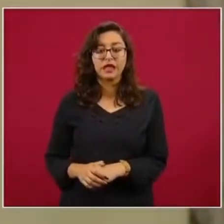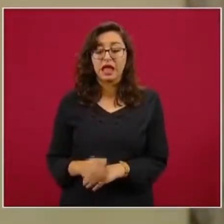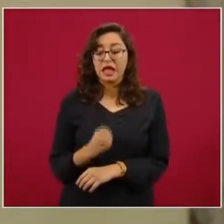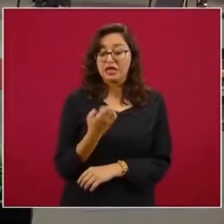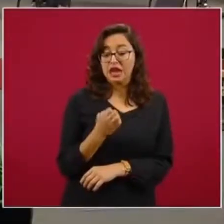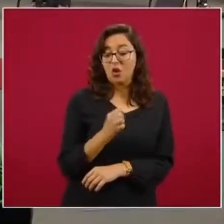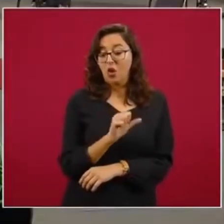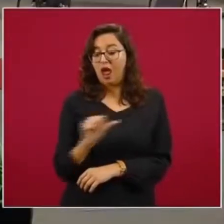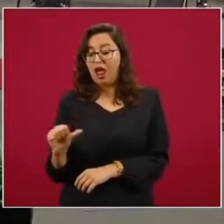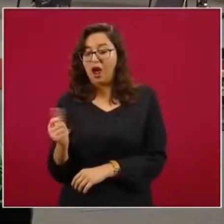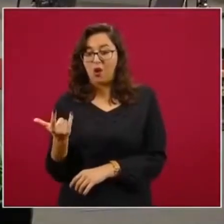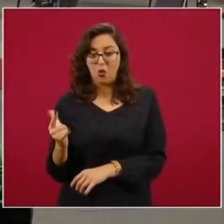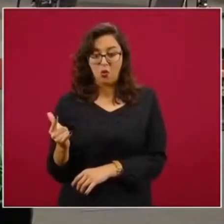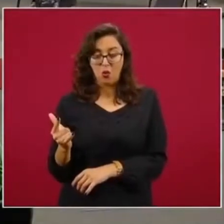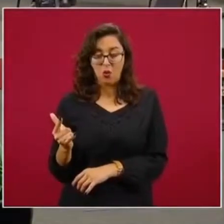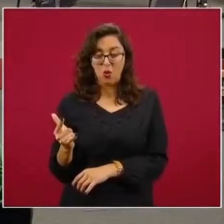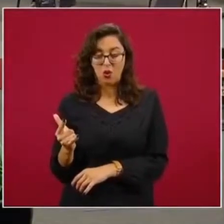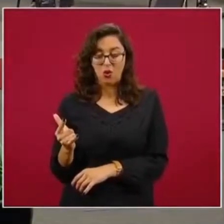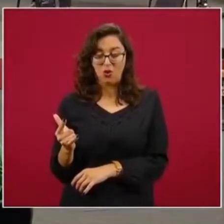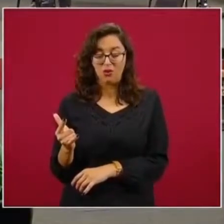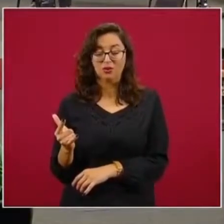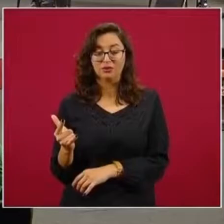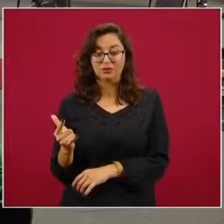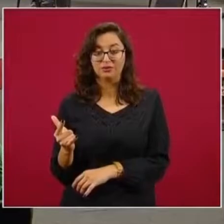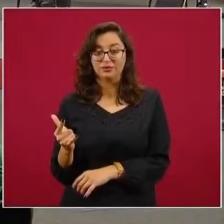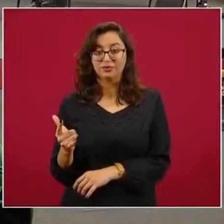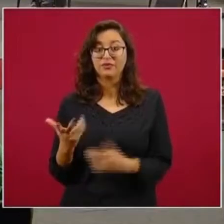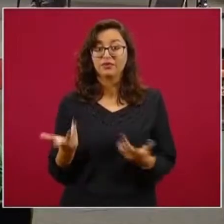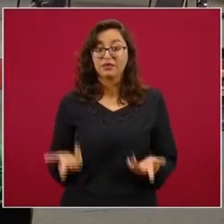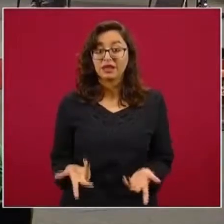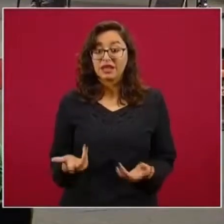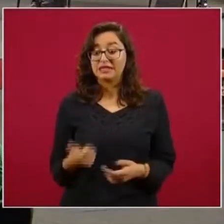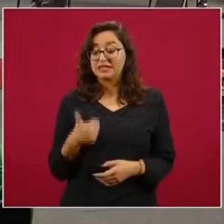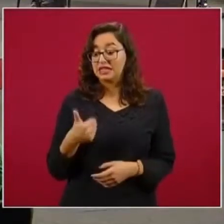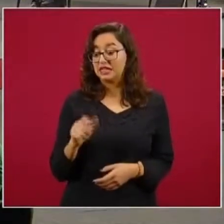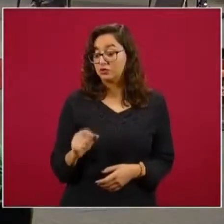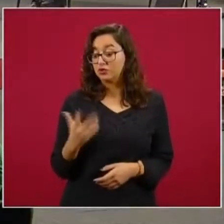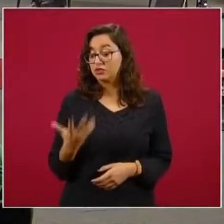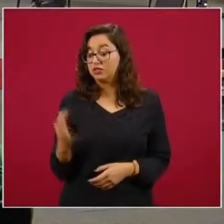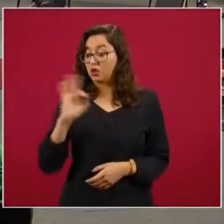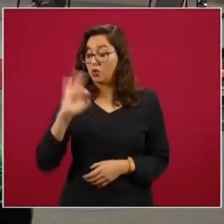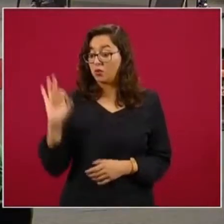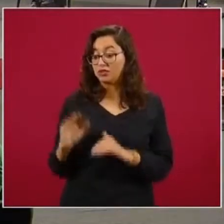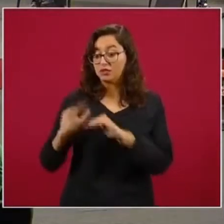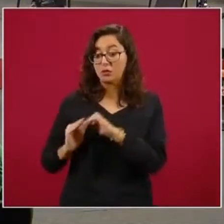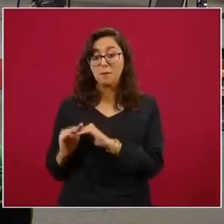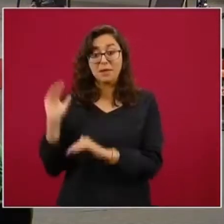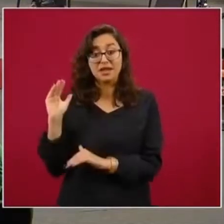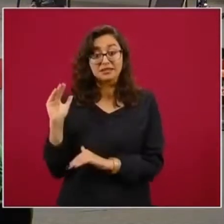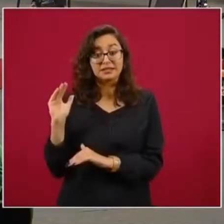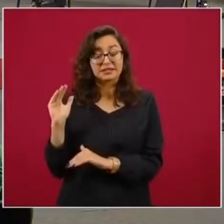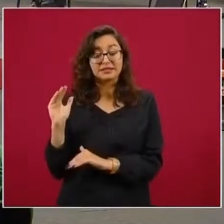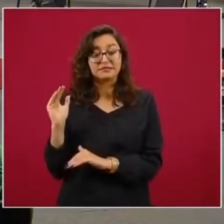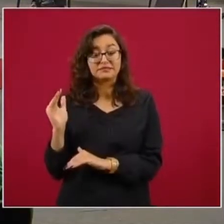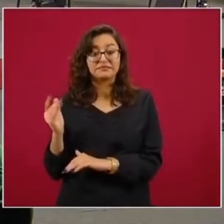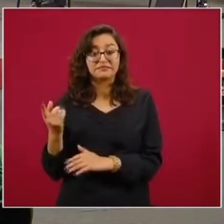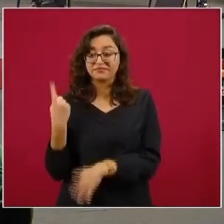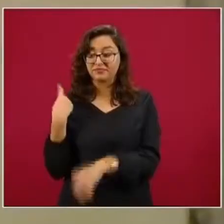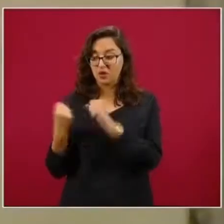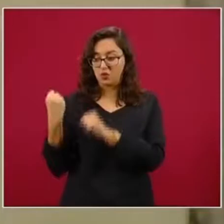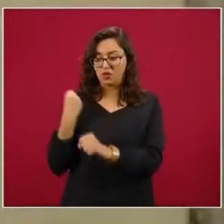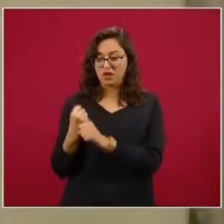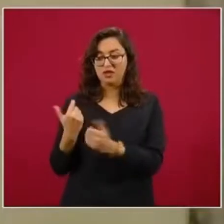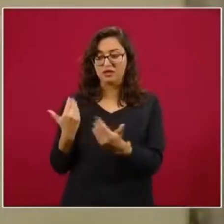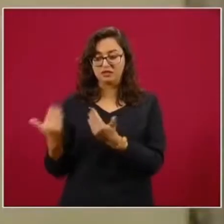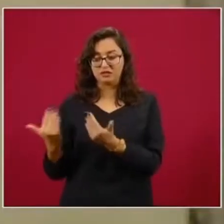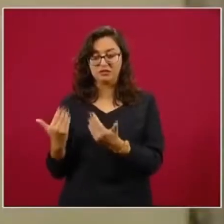julio. La mercancía ilícita creció 6.5% en relación con el año pasado en